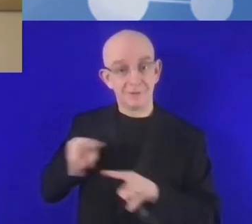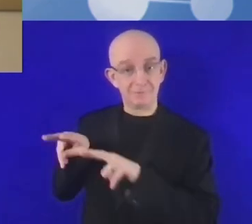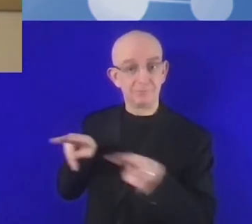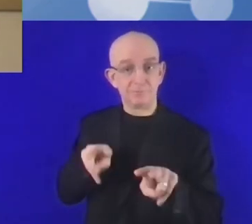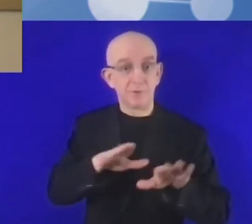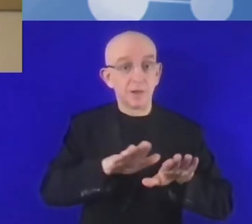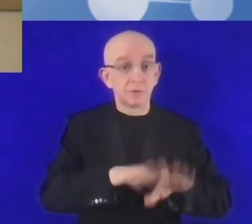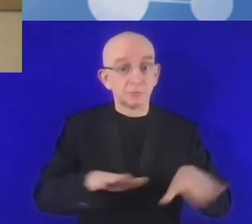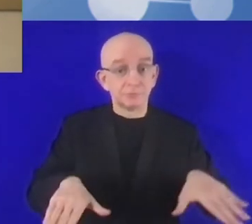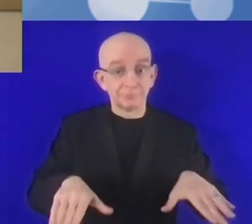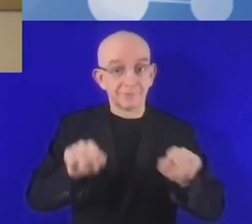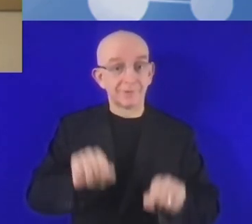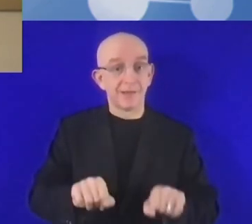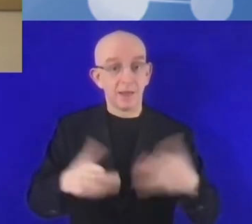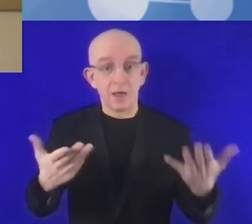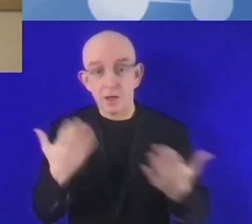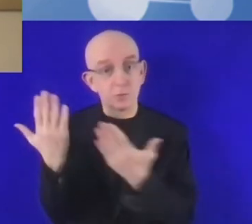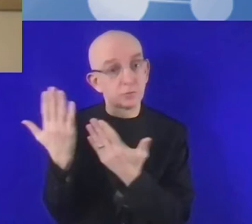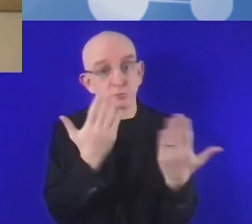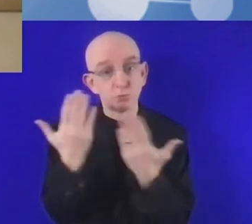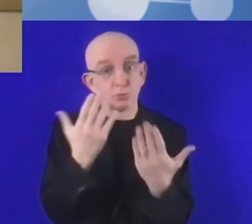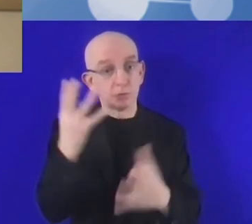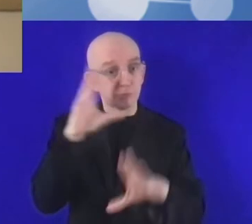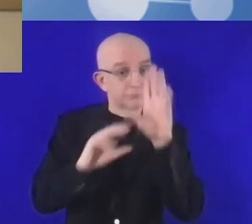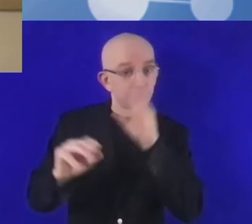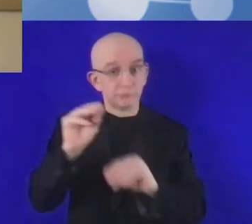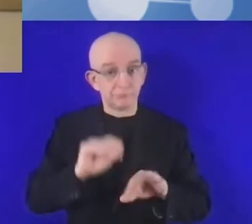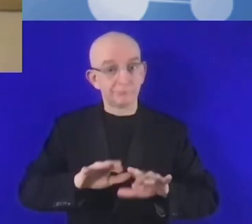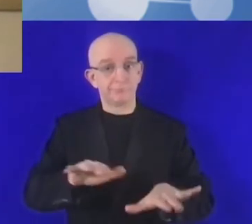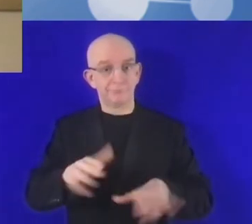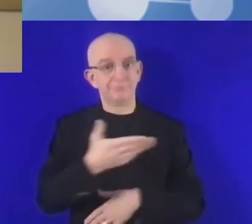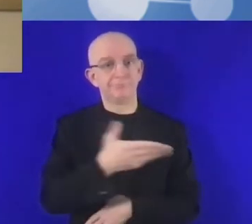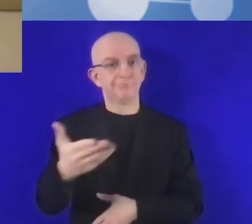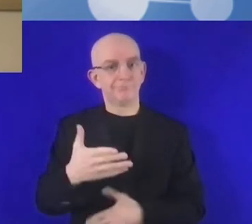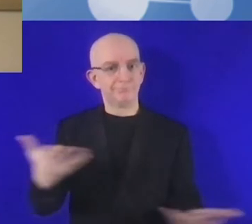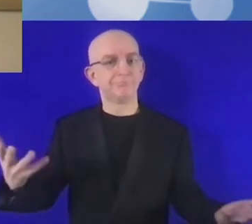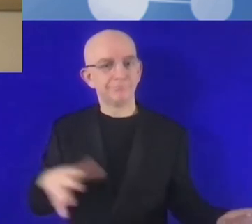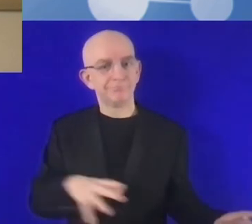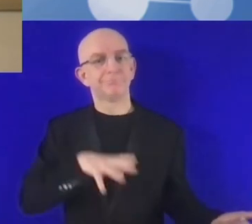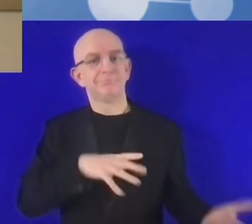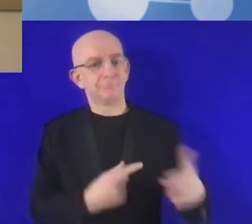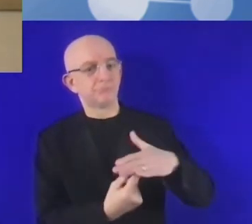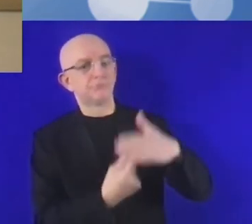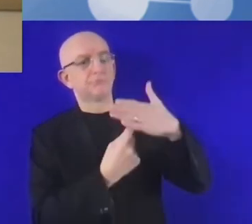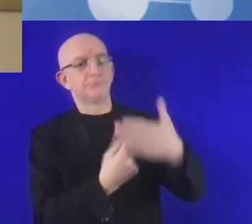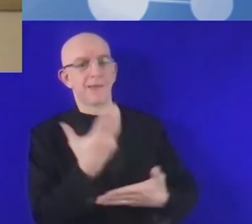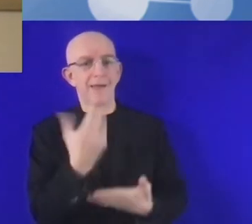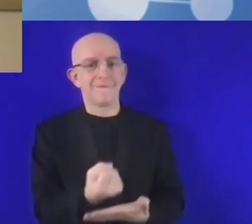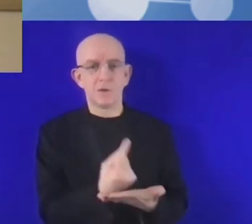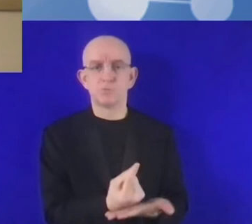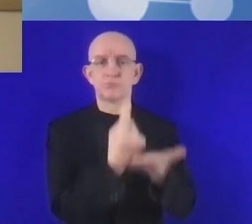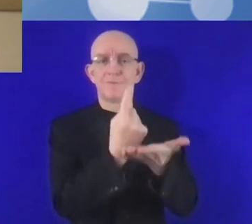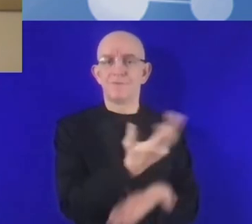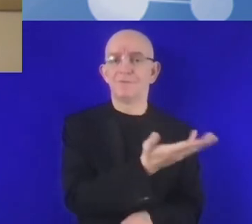de Internet, sus hijos podían participar en actividades escolares porque tenían a